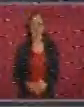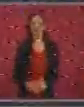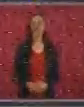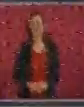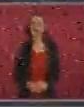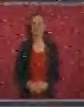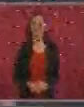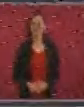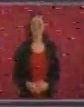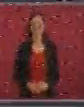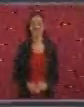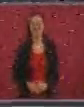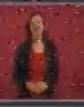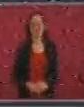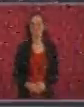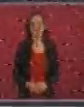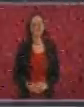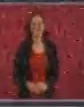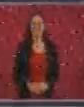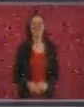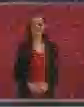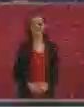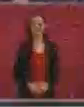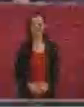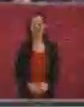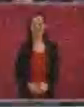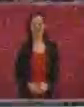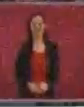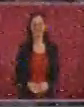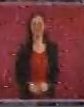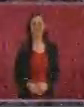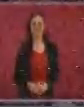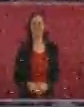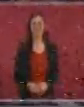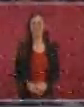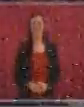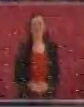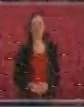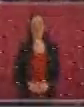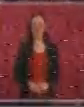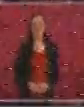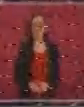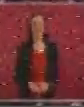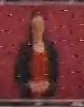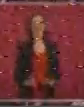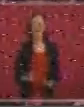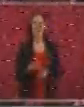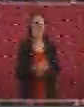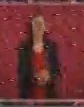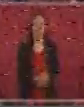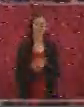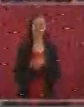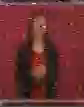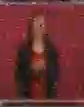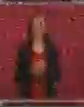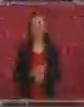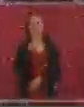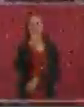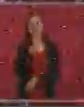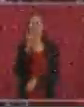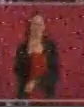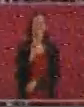trata de apapachar, pero pues ya el golpe ya se los había dado, si los empresarios van a entrar